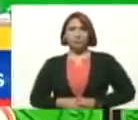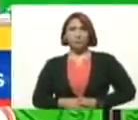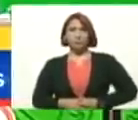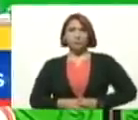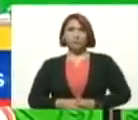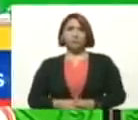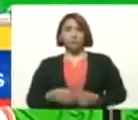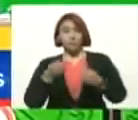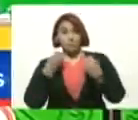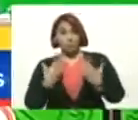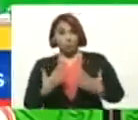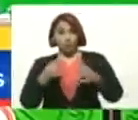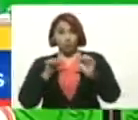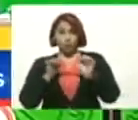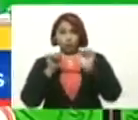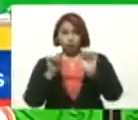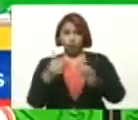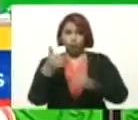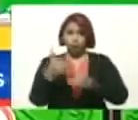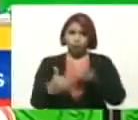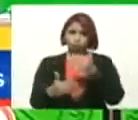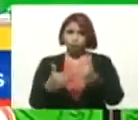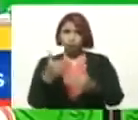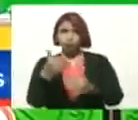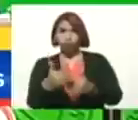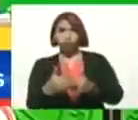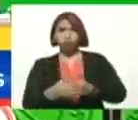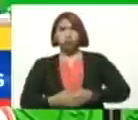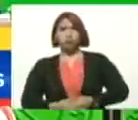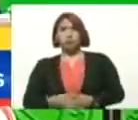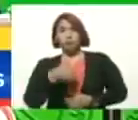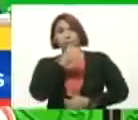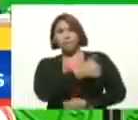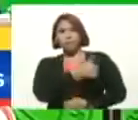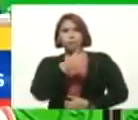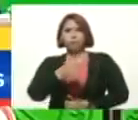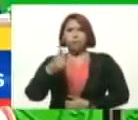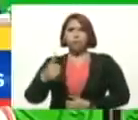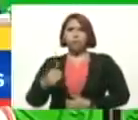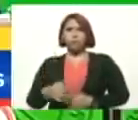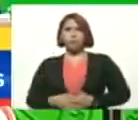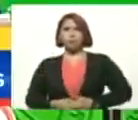Así que bueno, vamos a seguir avanzando en cada uno